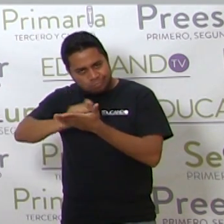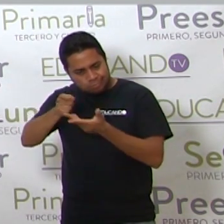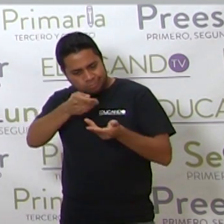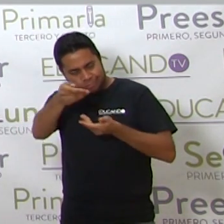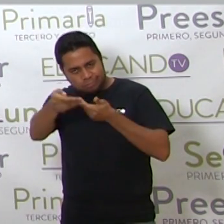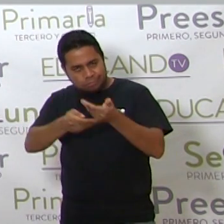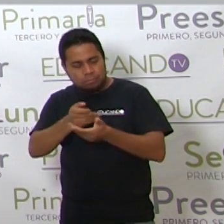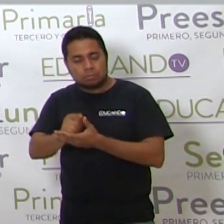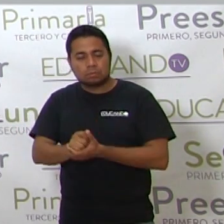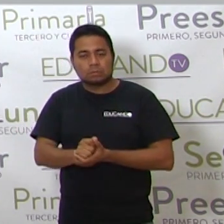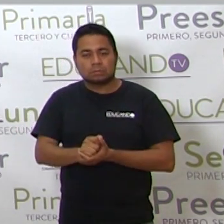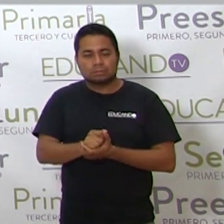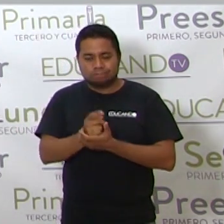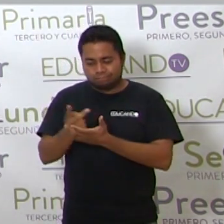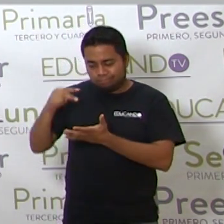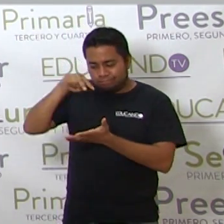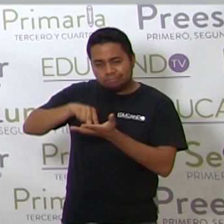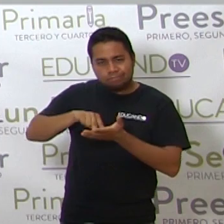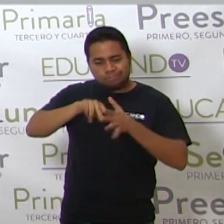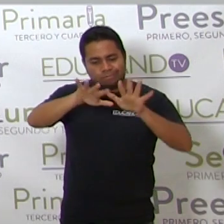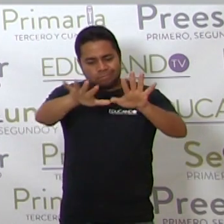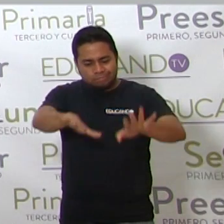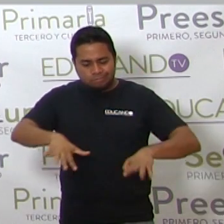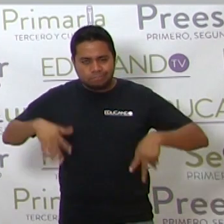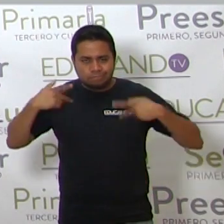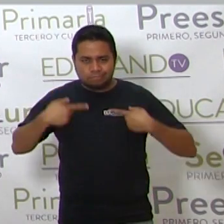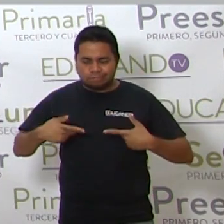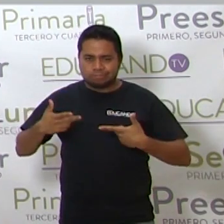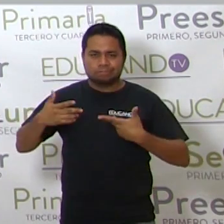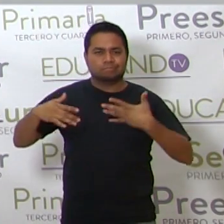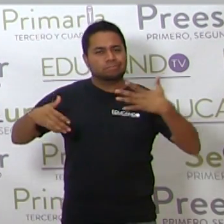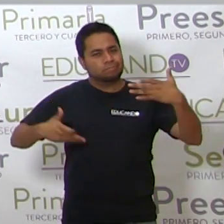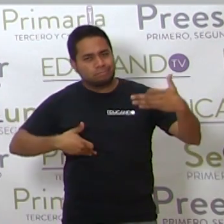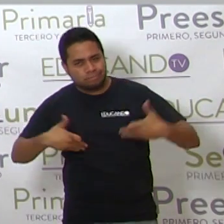presentar la obra ante el público